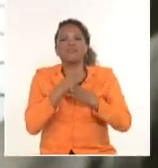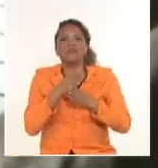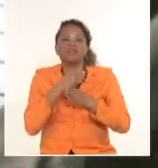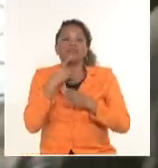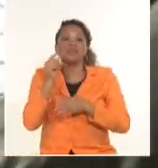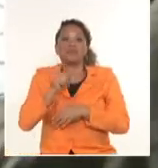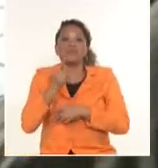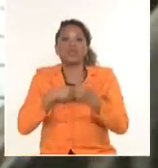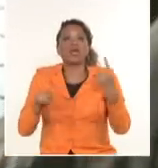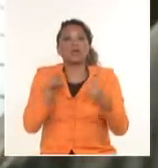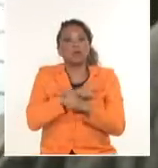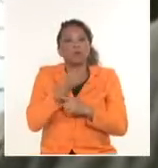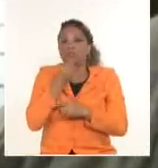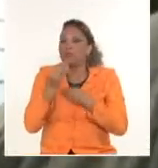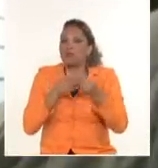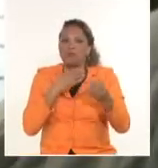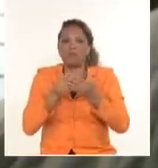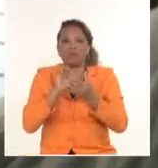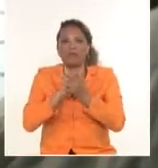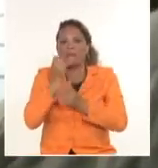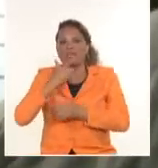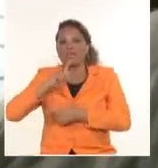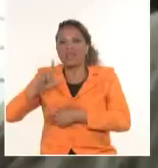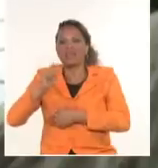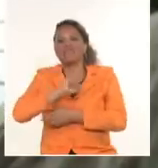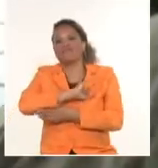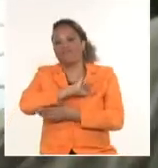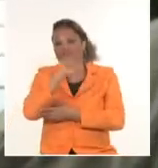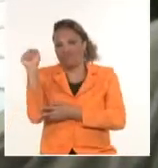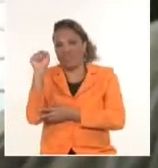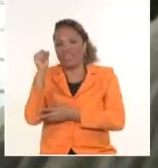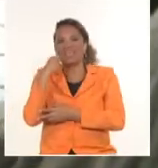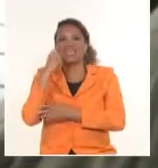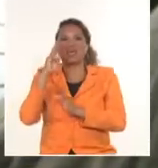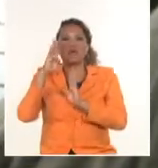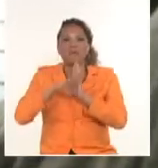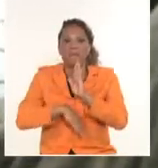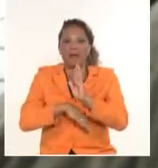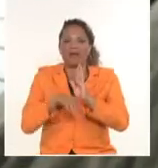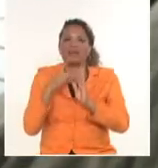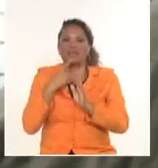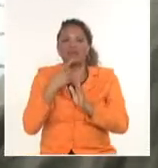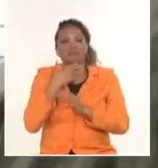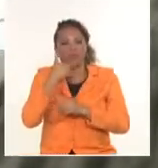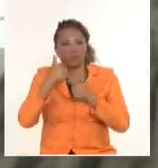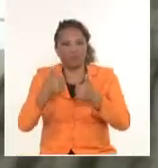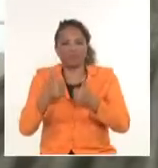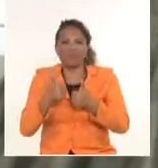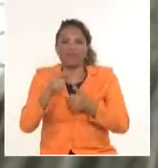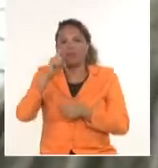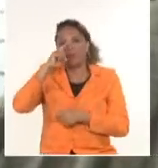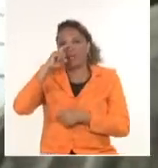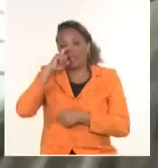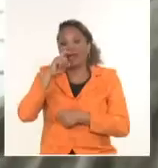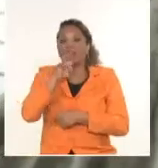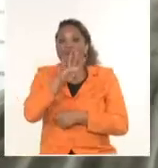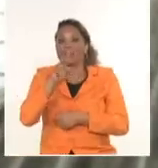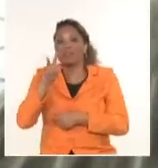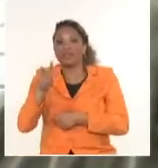Mijaín gana esta medalla y se retira, digo, a la altura que lo hace. El tema de la edad, el tema del